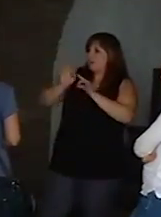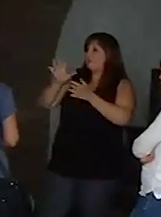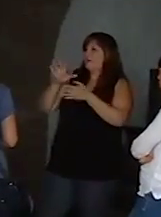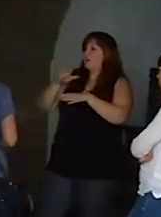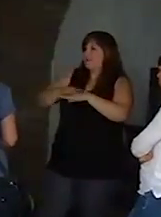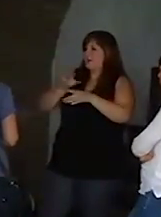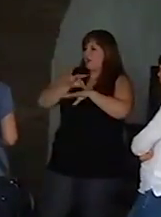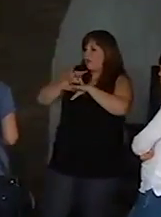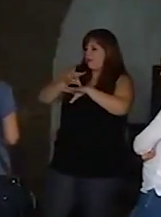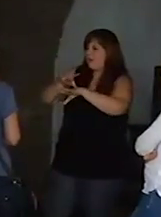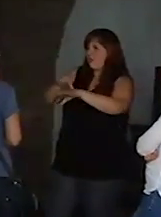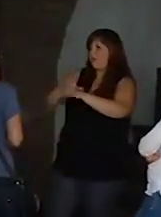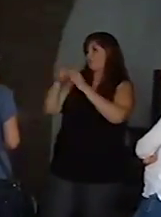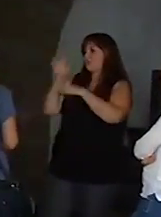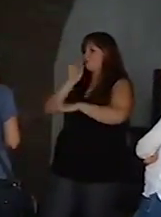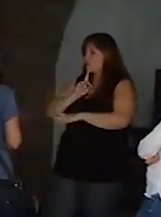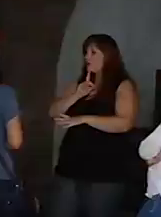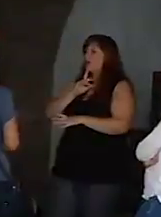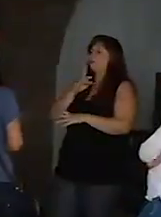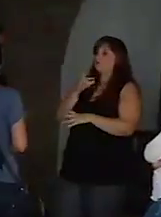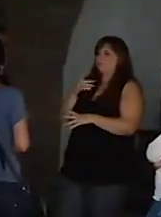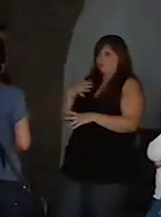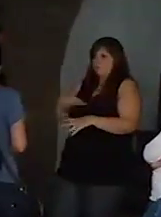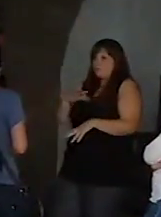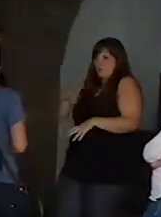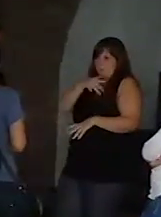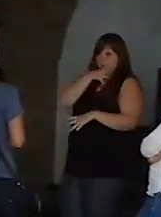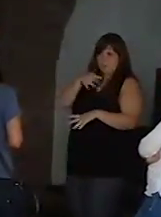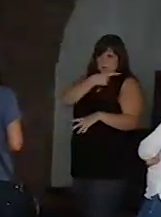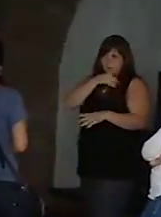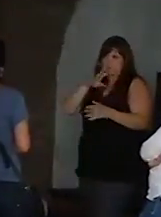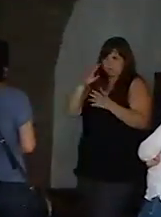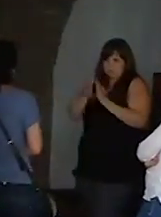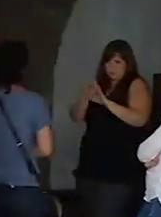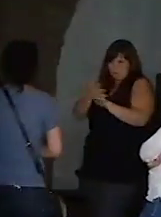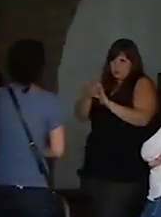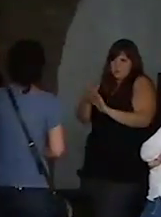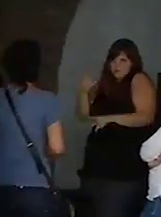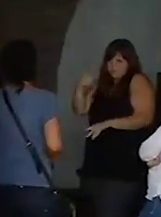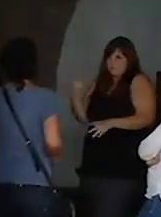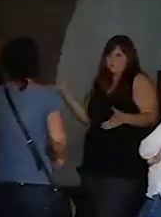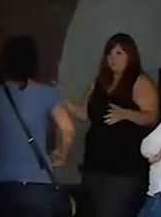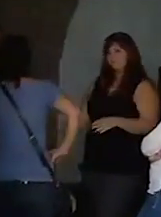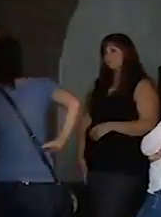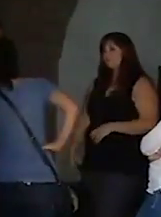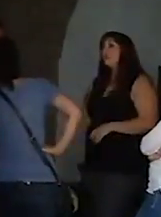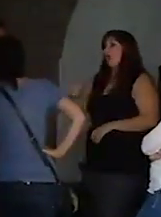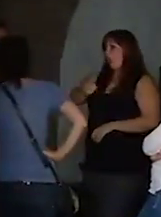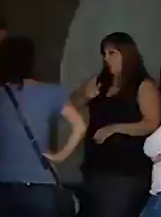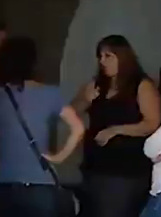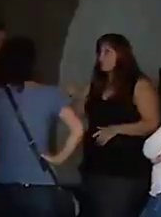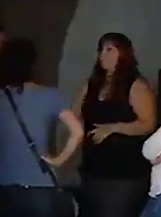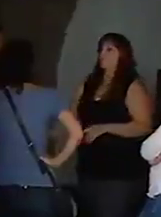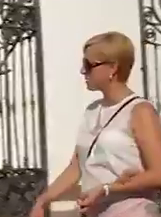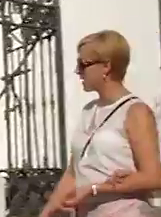dentro de los tipos de turismo pues está el turismo accesible. Es un un sector que se está moviendo y que a través de las redes sociales pues diseña su propio